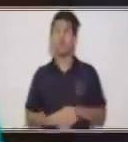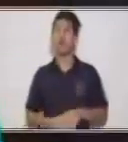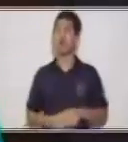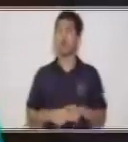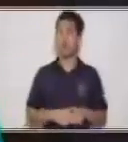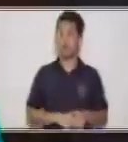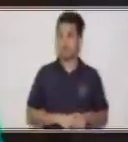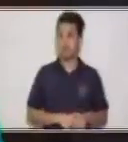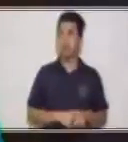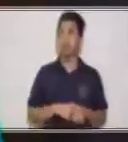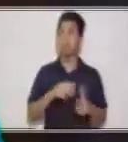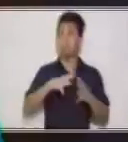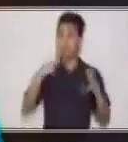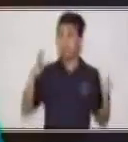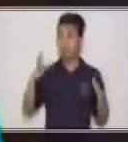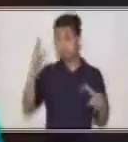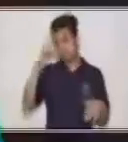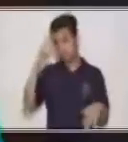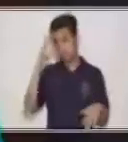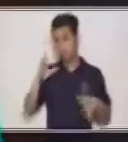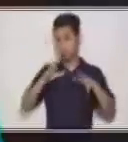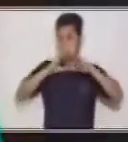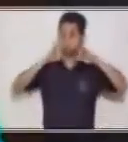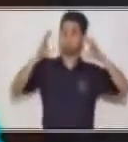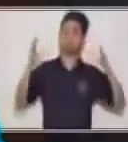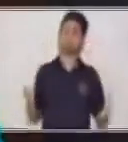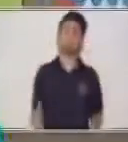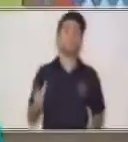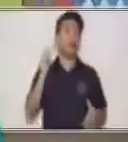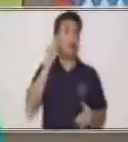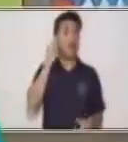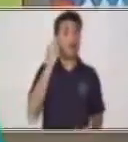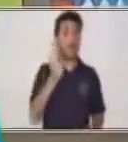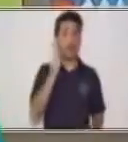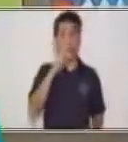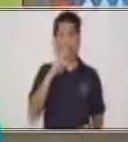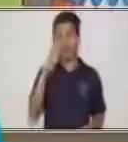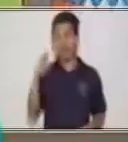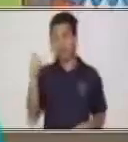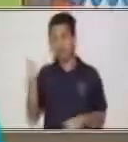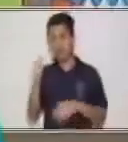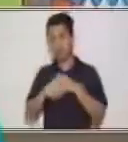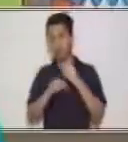Al más grande, ¿cómo se llama? Garrafón. Vamos